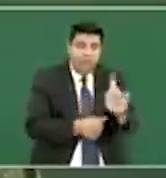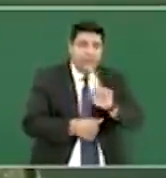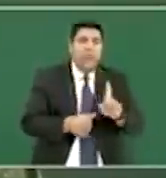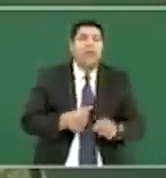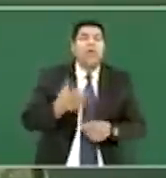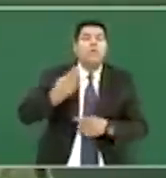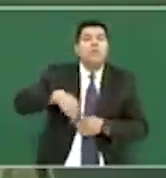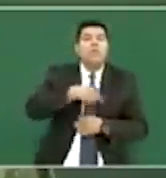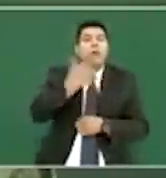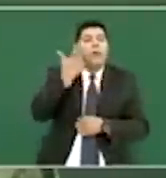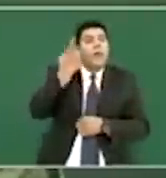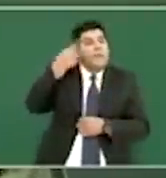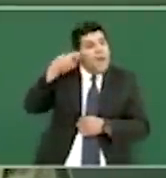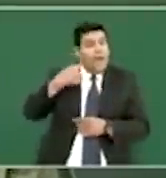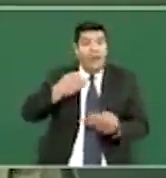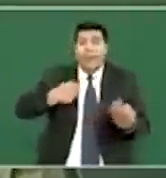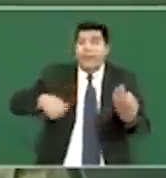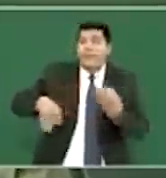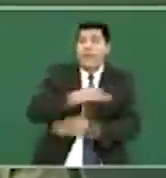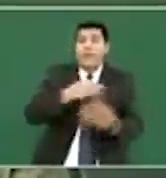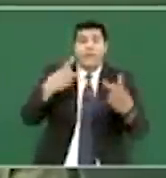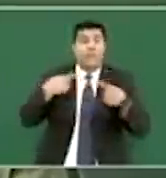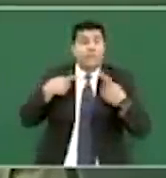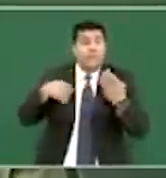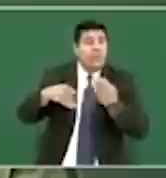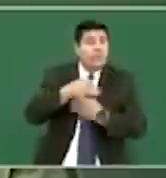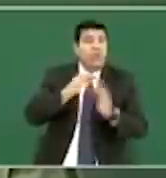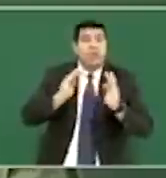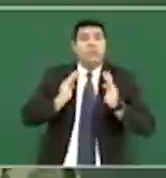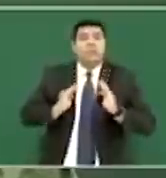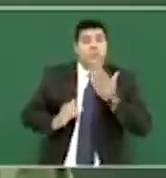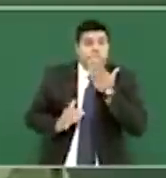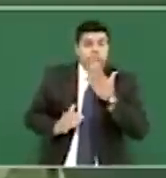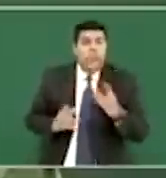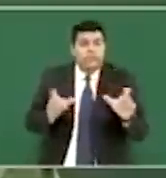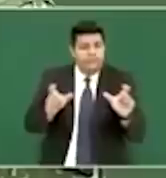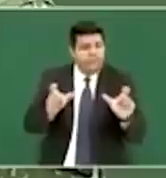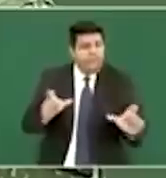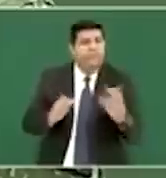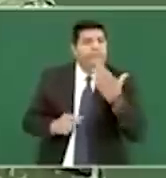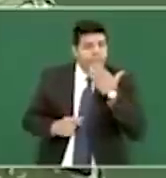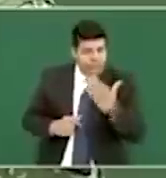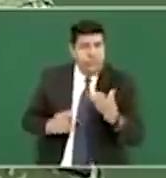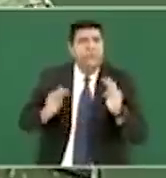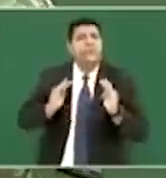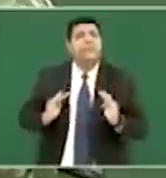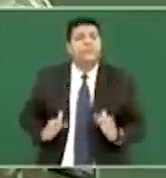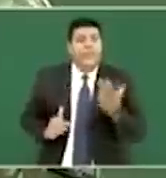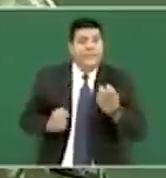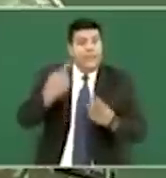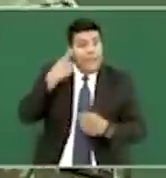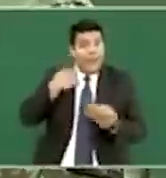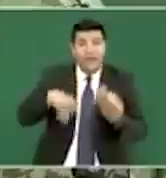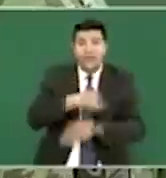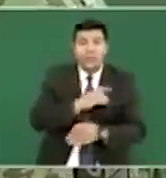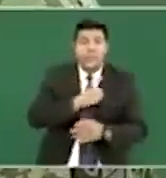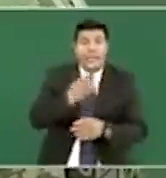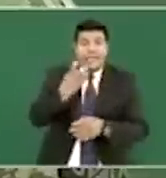objetivo primordial, que la sociedad tenga esa seguridad, garantizarle la seguridad pública,